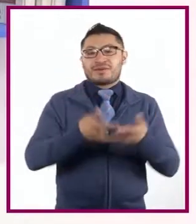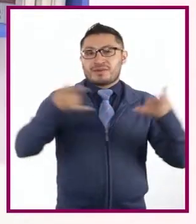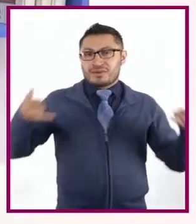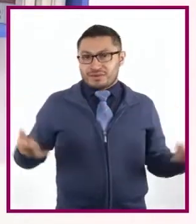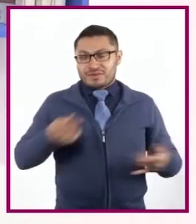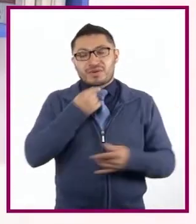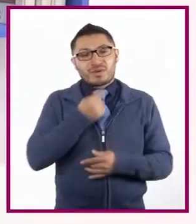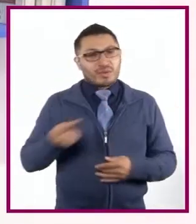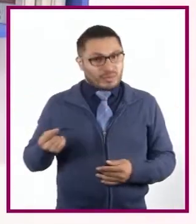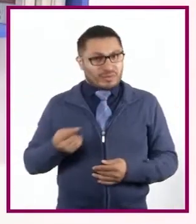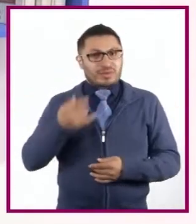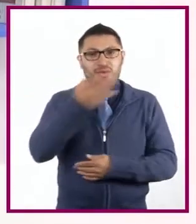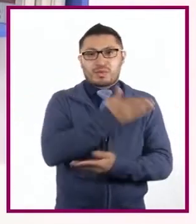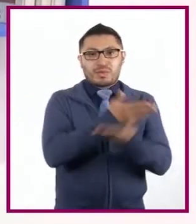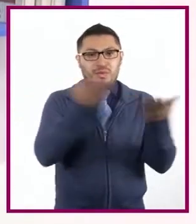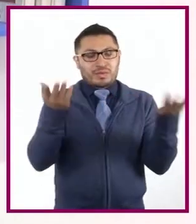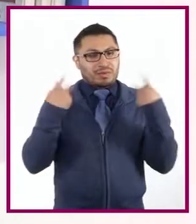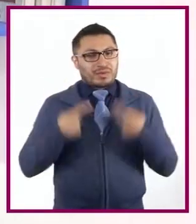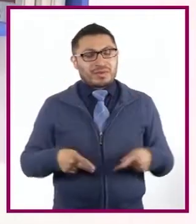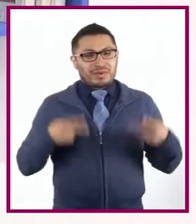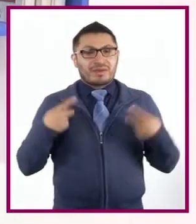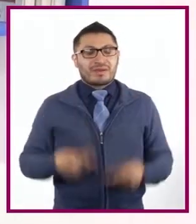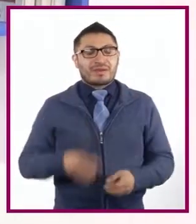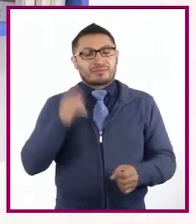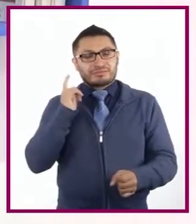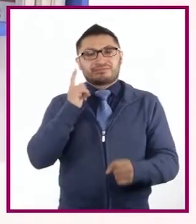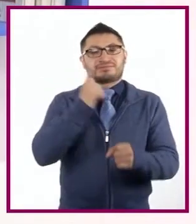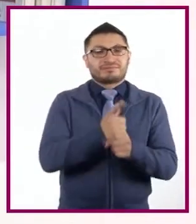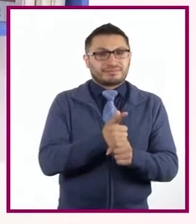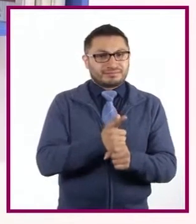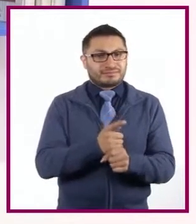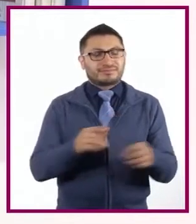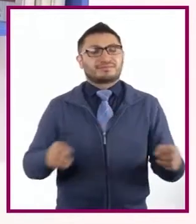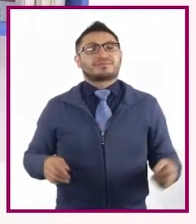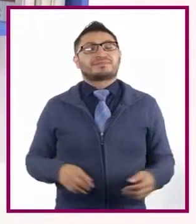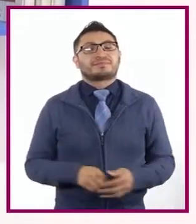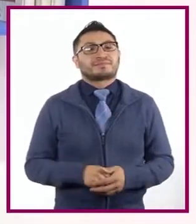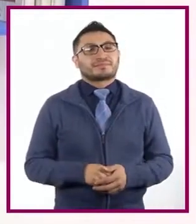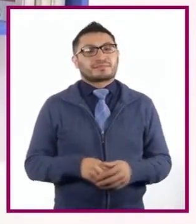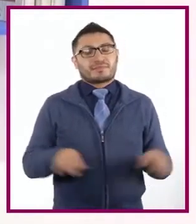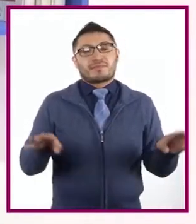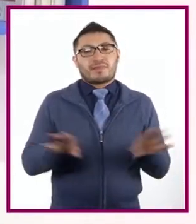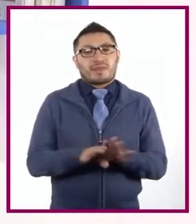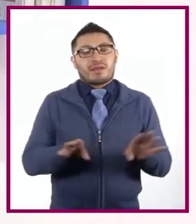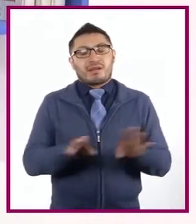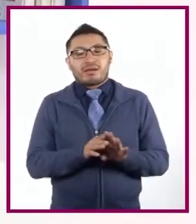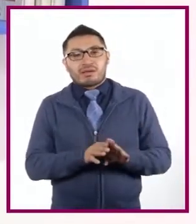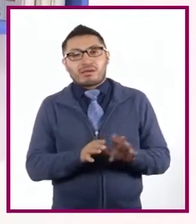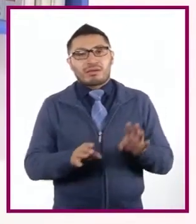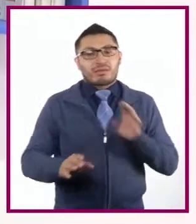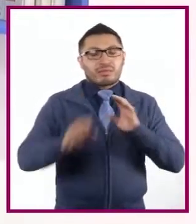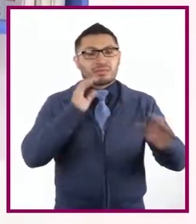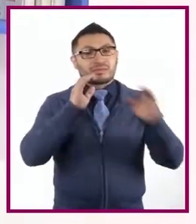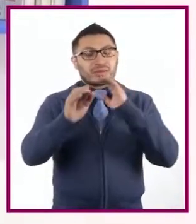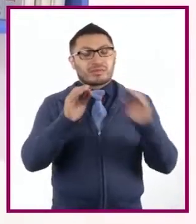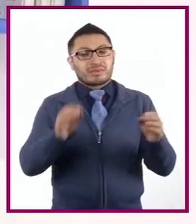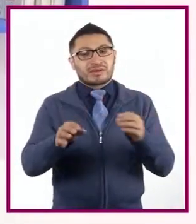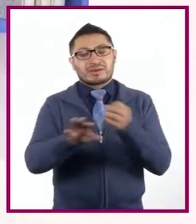y ustedes detectarán cómo interactúan las especies para